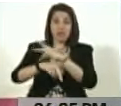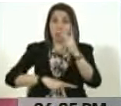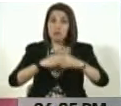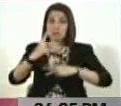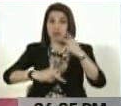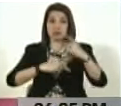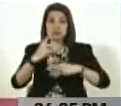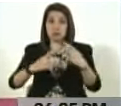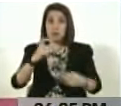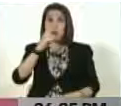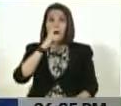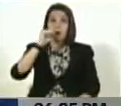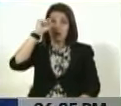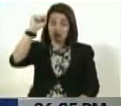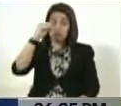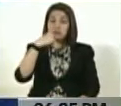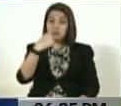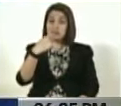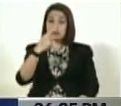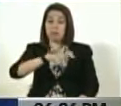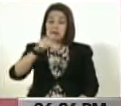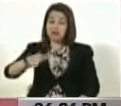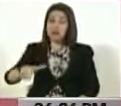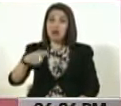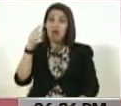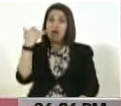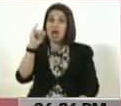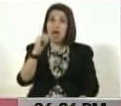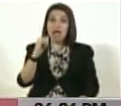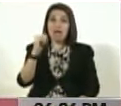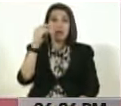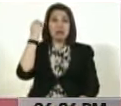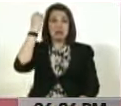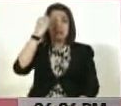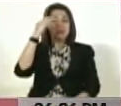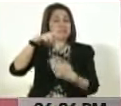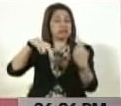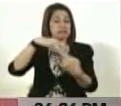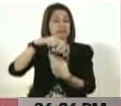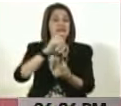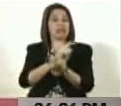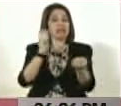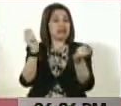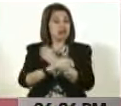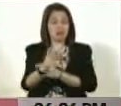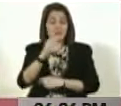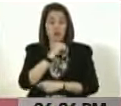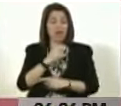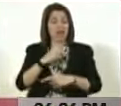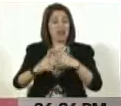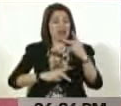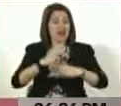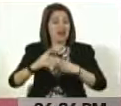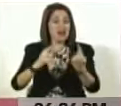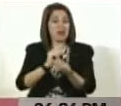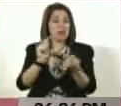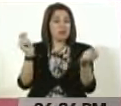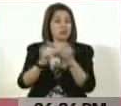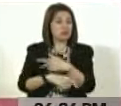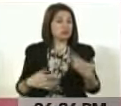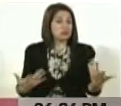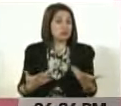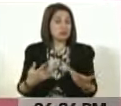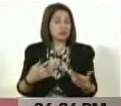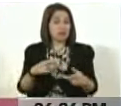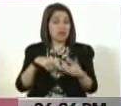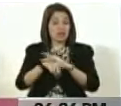mismo Nicolás Maduro lo acaba de denunciar, tengo gente aquí que creen el reformismo y no está avanzando hacia la revolución. Y también internamente, dentro del